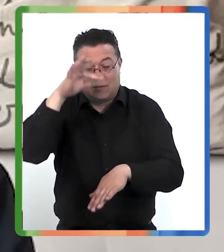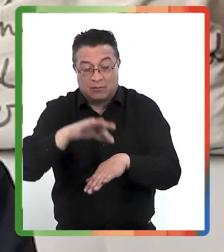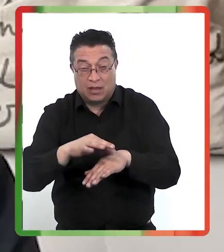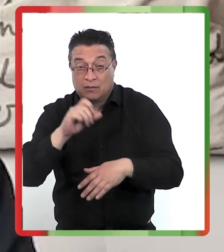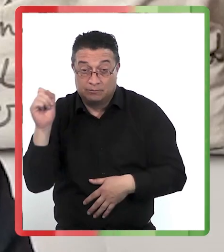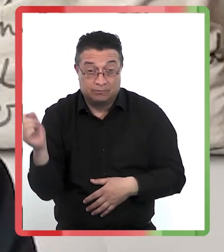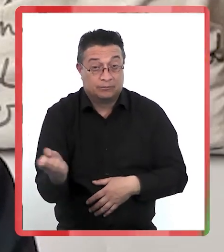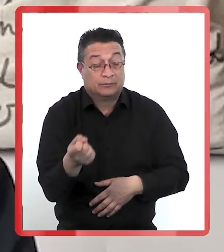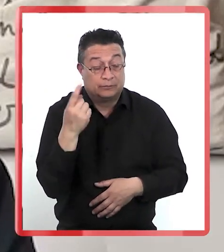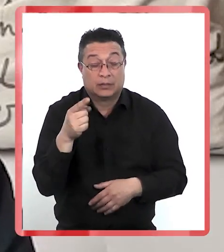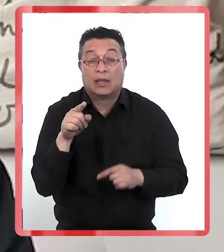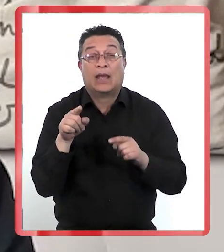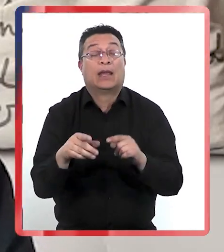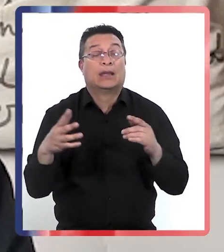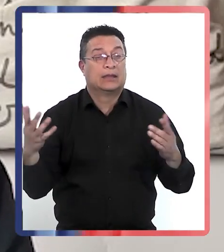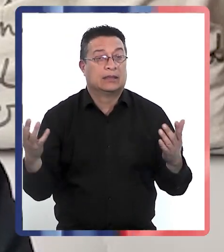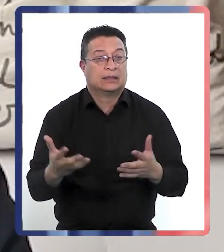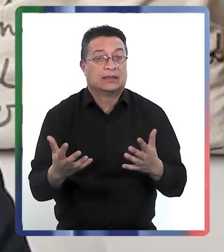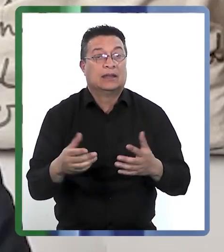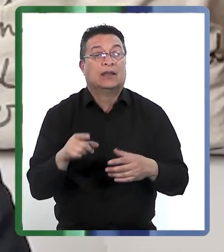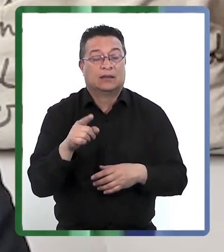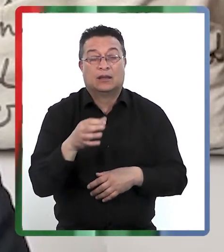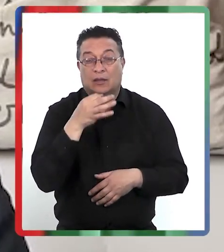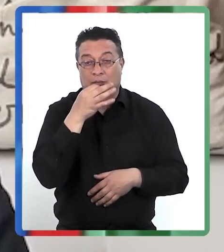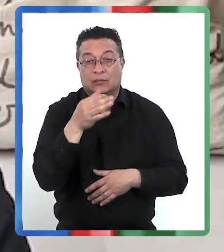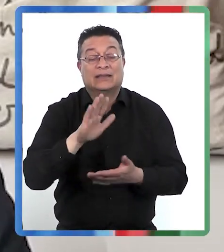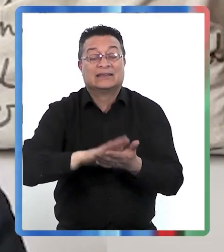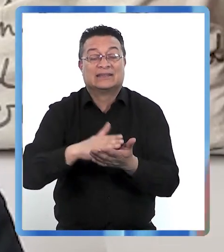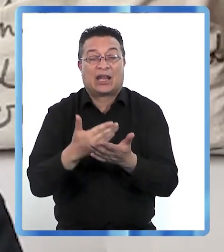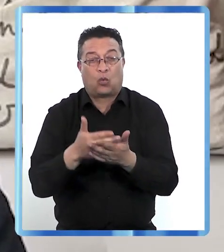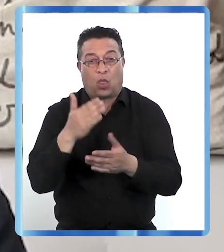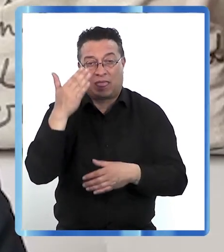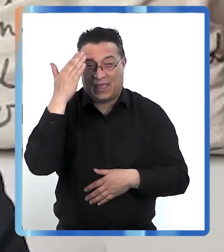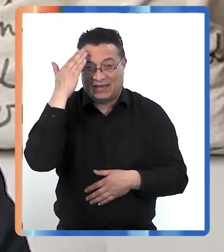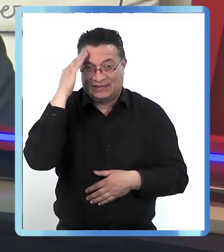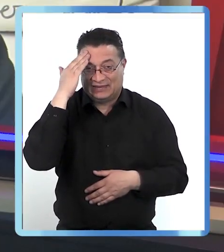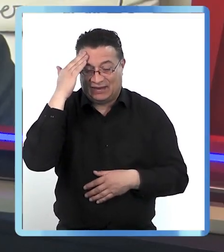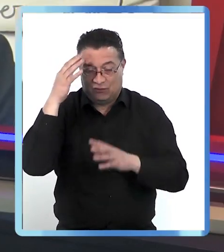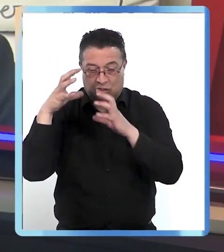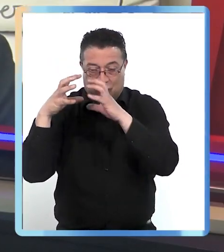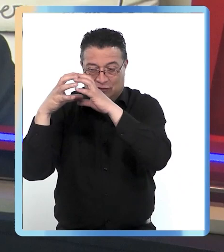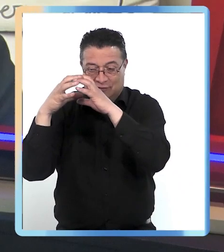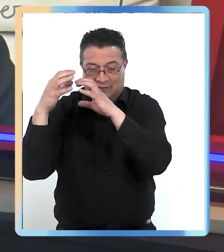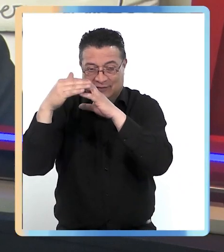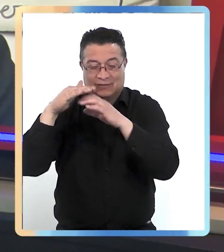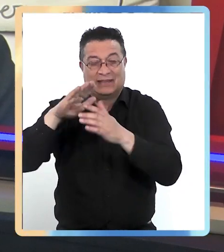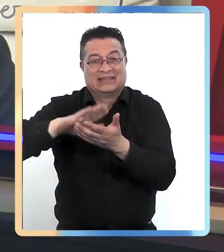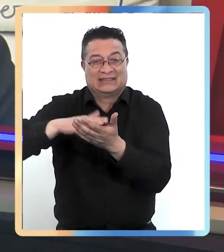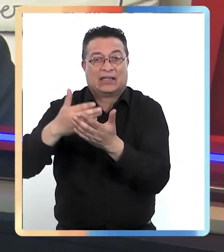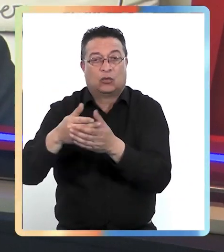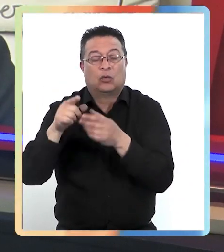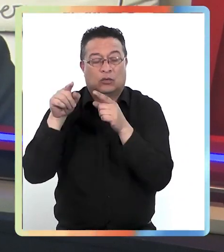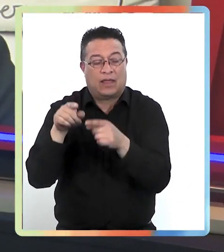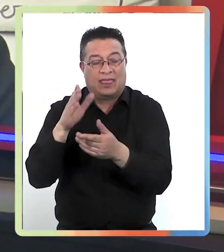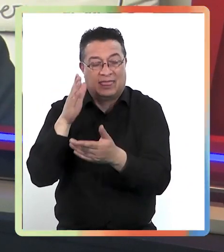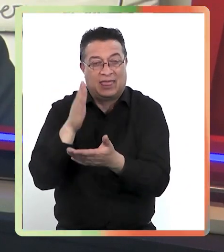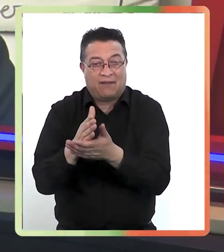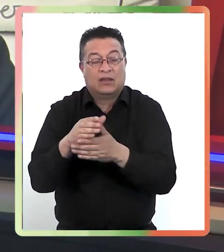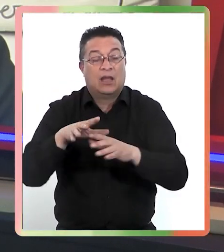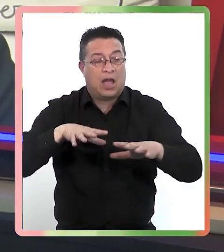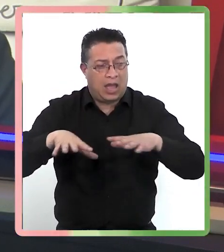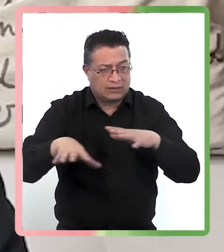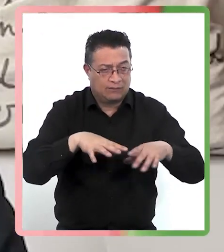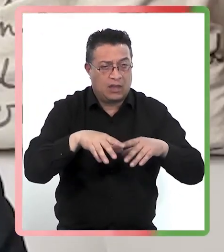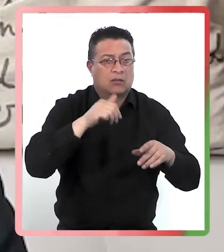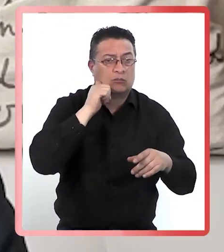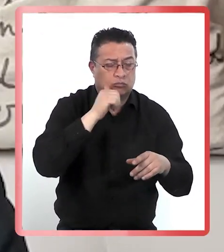enfermedad, principalmente a través de lo que nosotros llamamos la salud cerebral. La salud cerebral de una serie de medidas o de